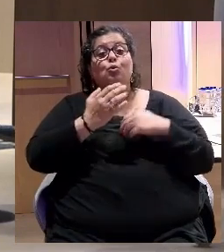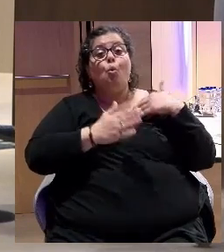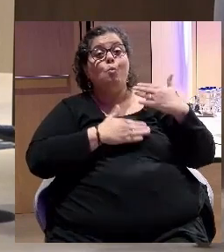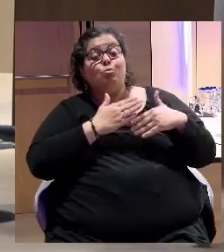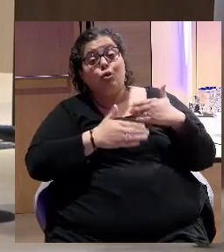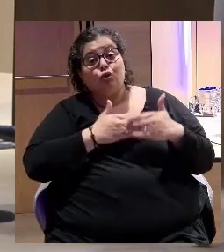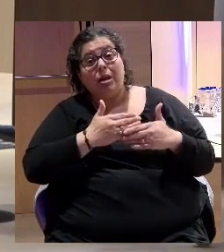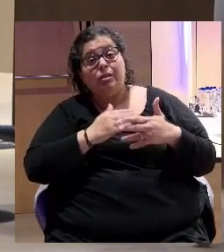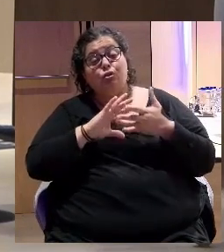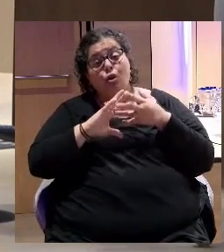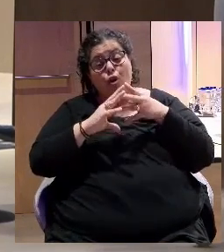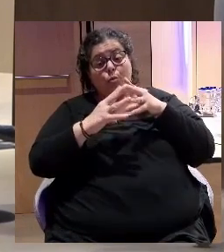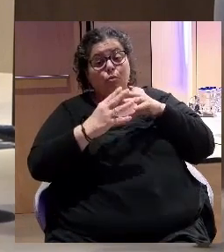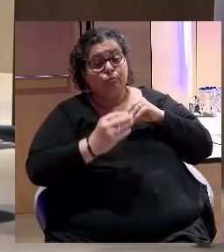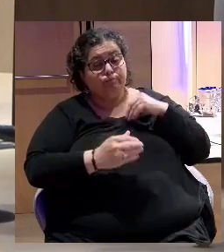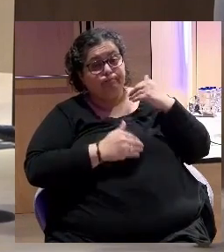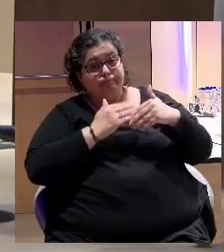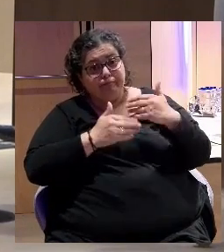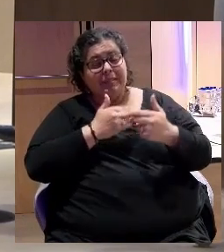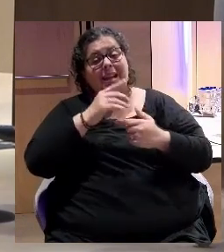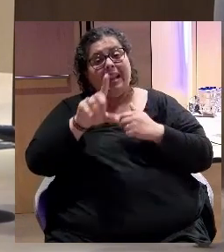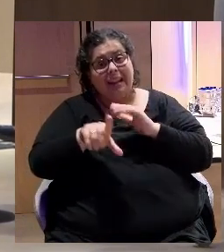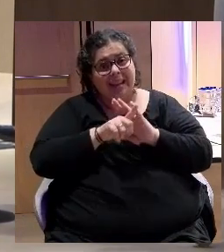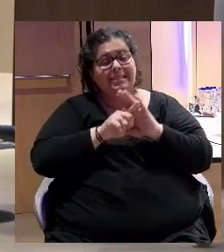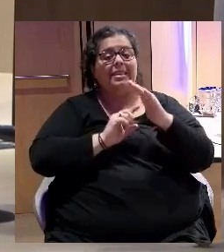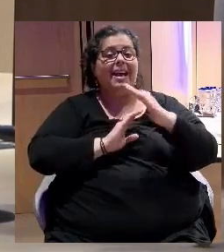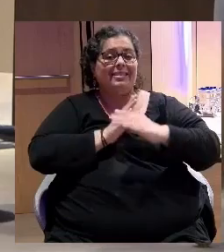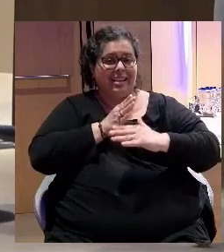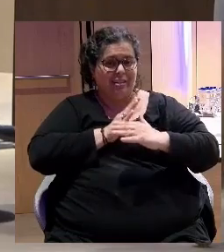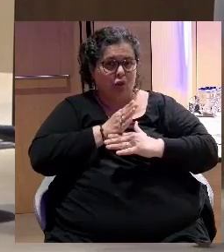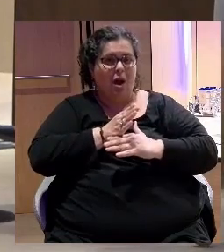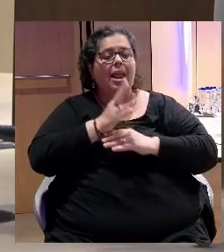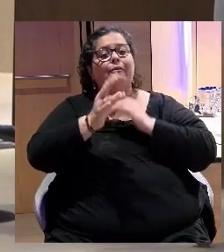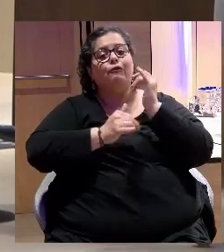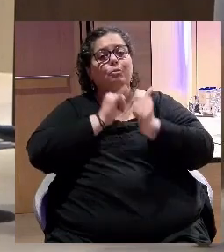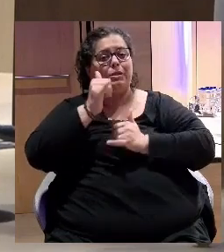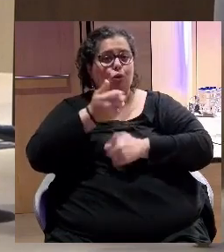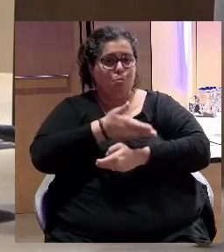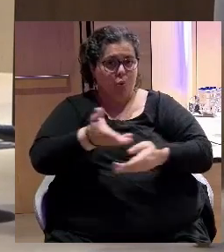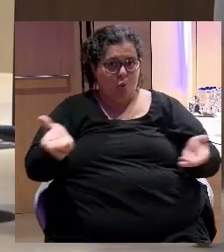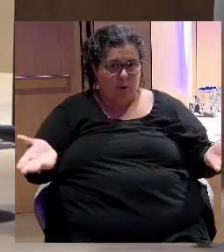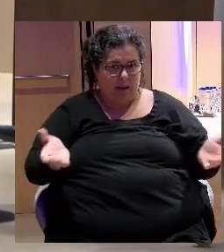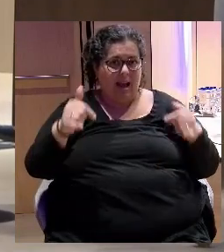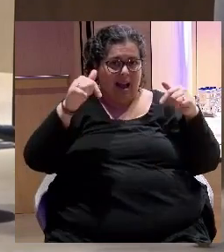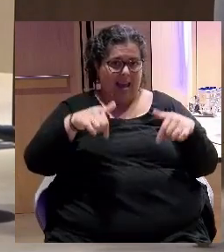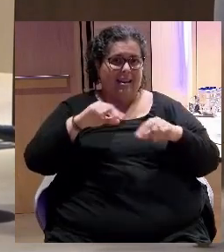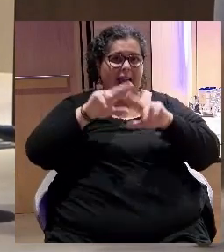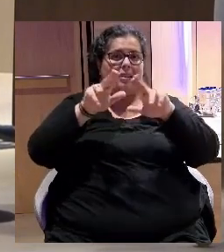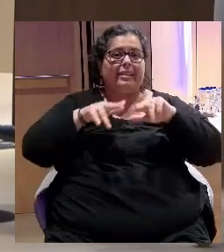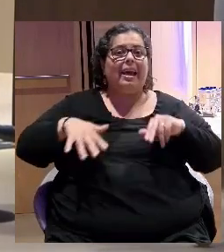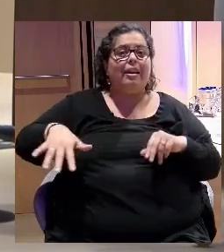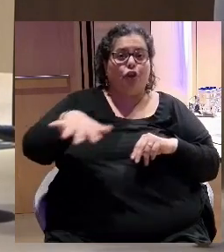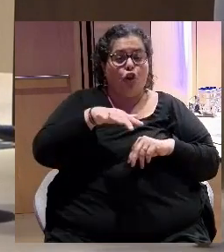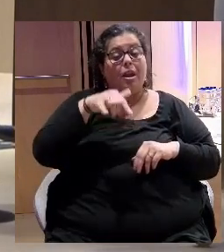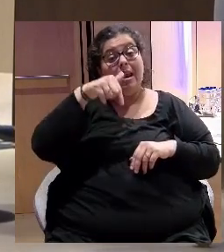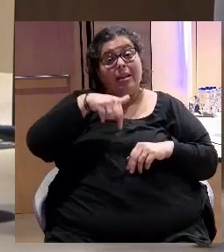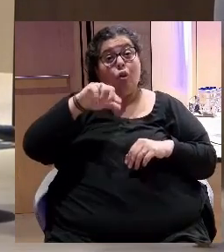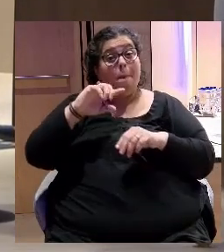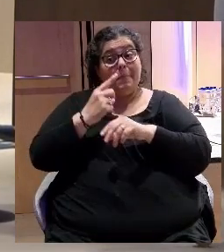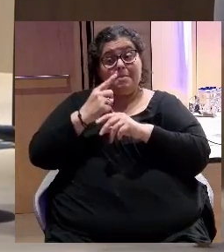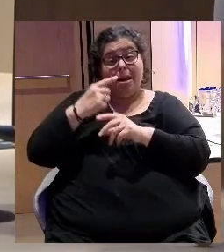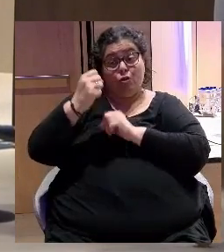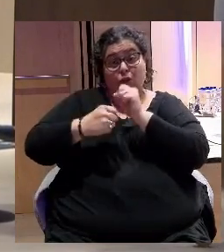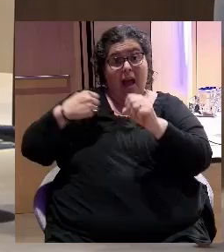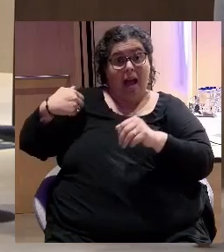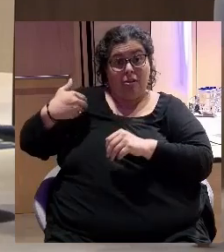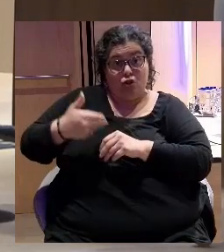de adopción sucesivo de leyes de acceso a la información pública en la región, ¿sí? En estos primeros años, nuestra